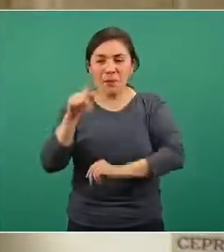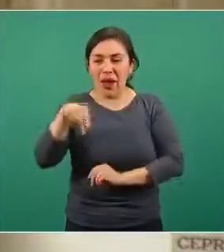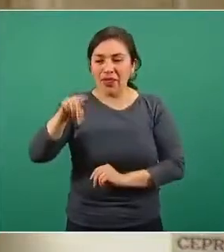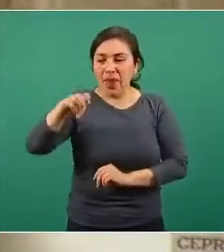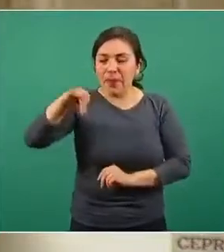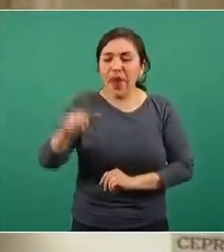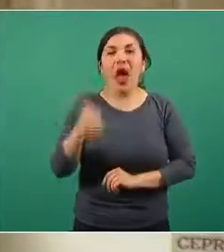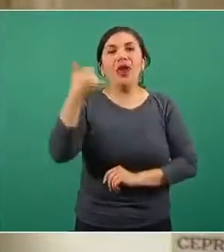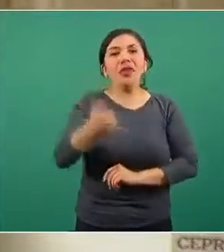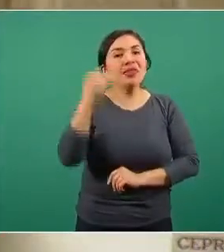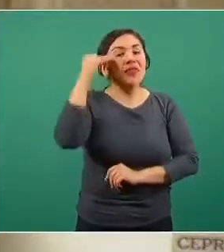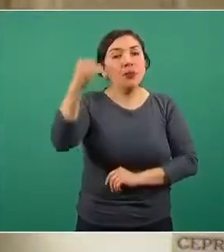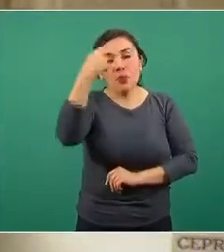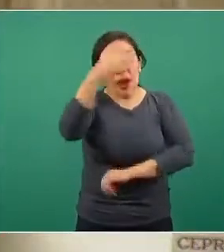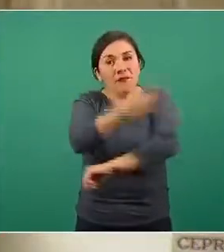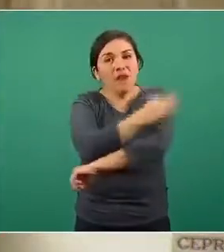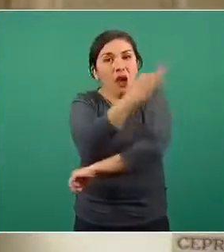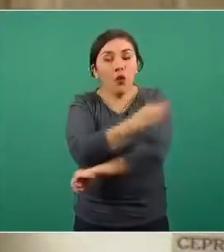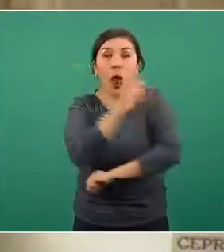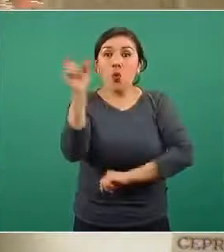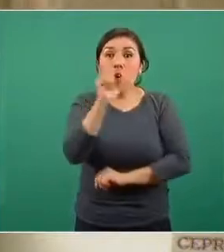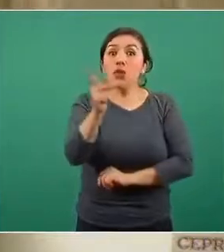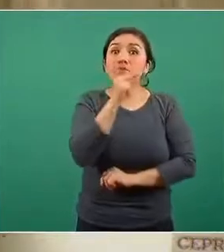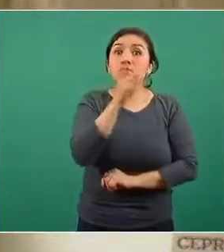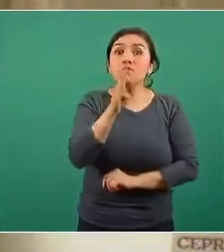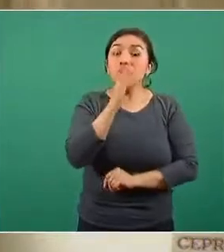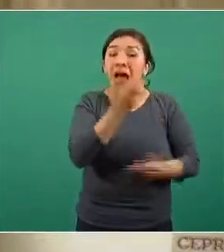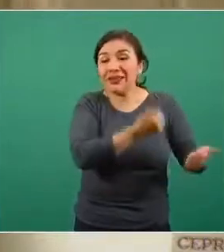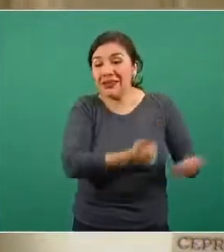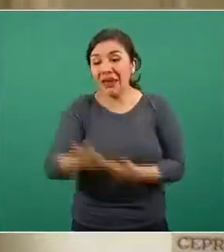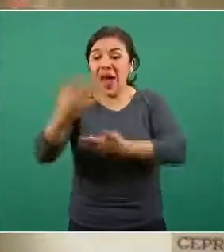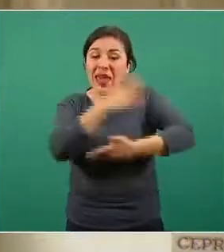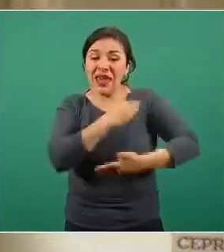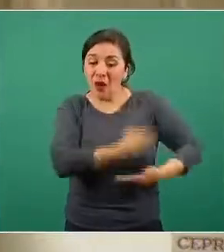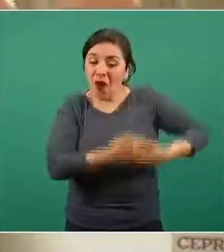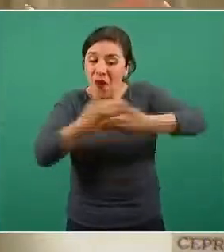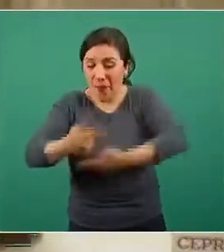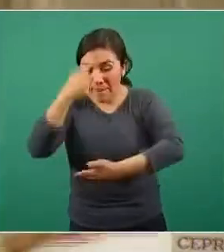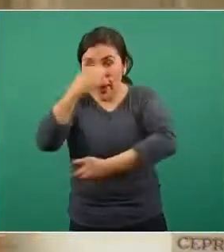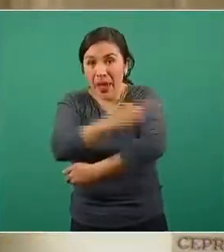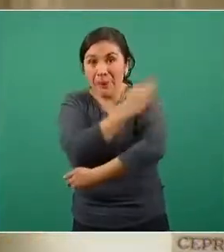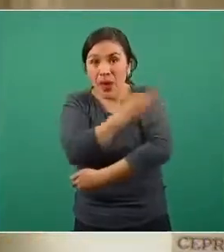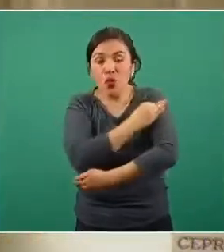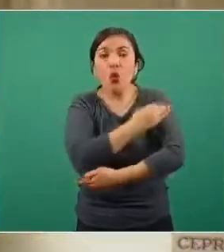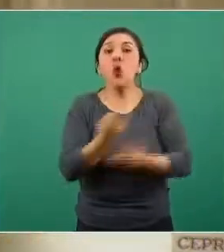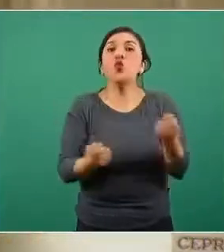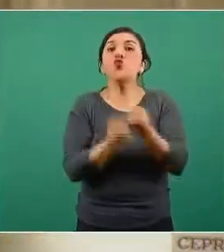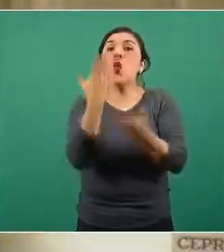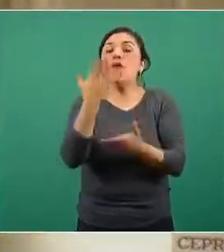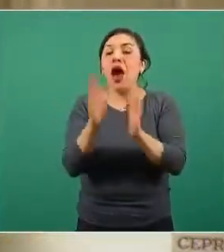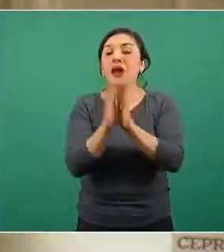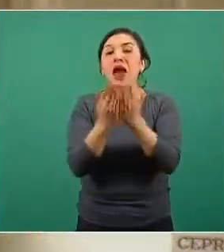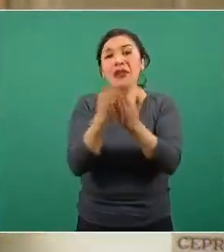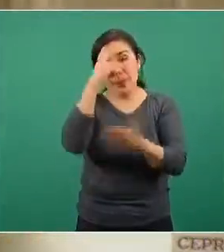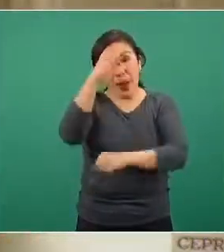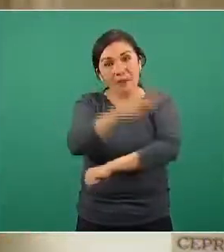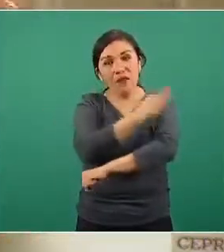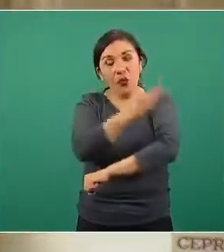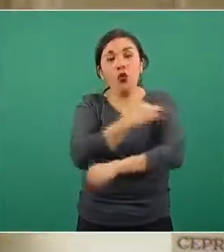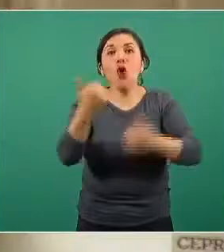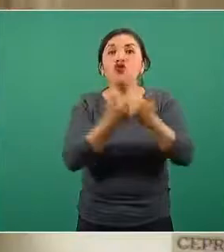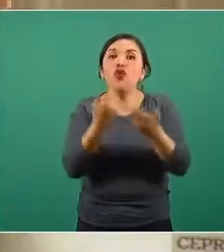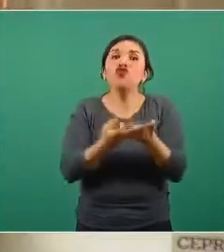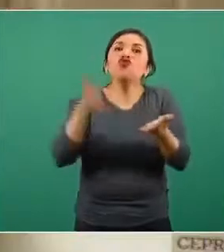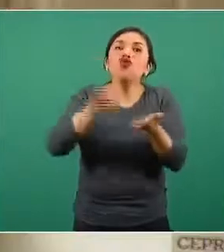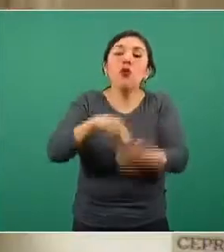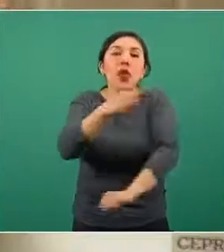de vacunación. Cuando vayan los papás a vacunar a sus hijos, pues viene la cartilla nacional de vacunación y aparte va a estar este